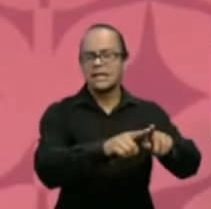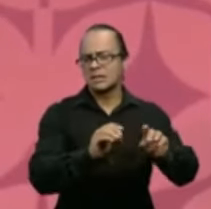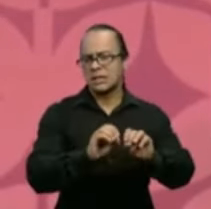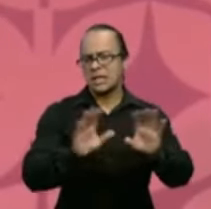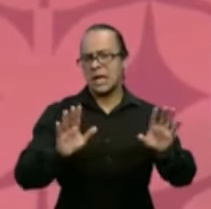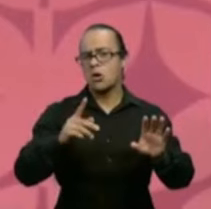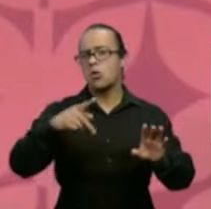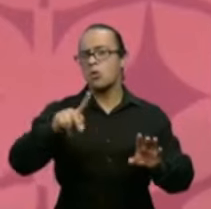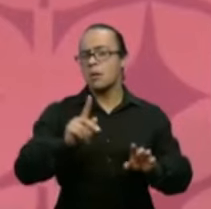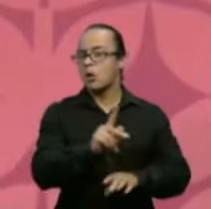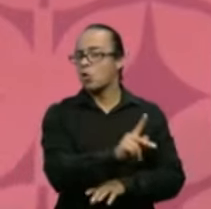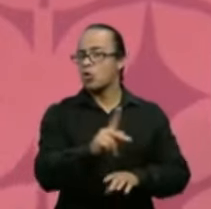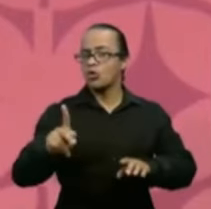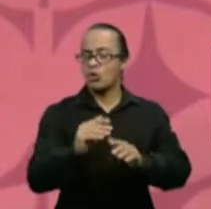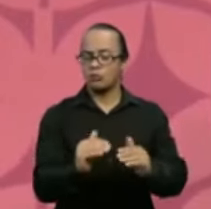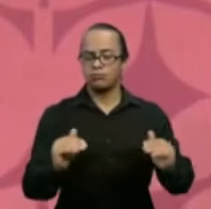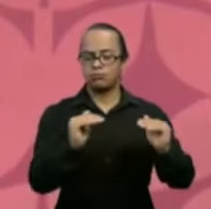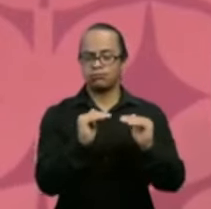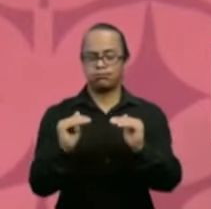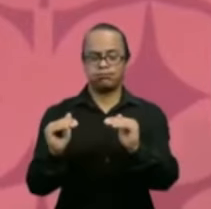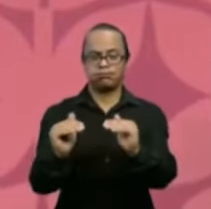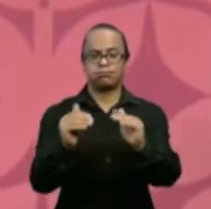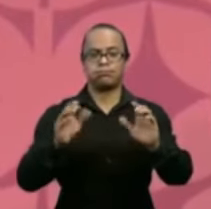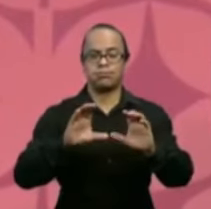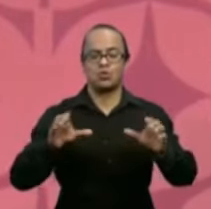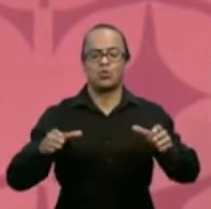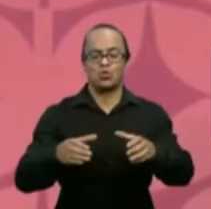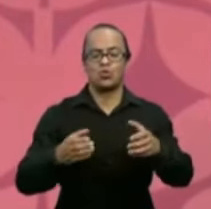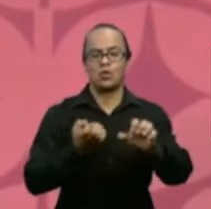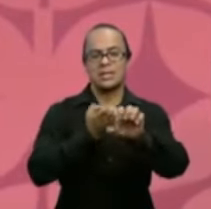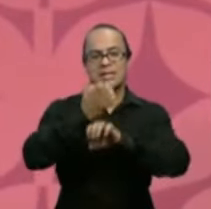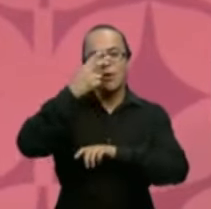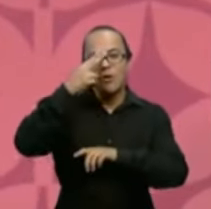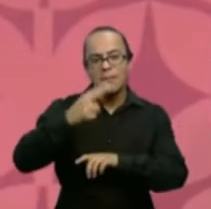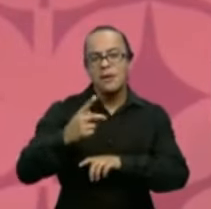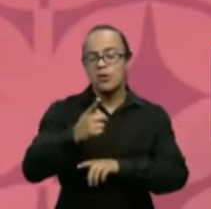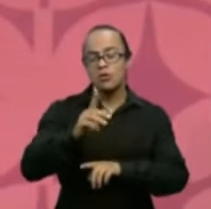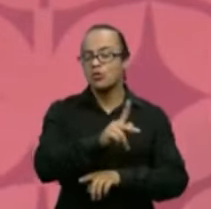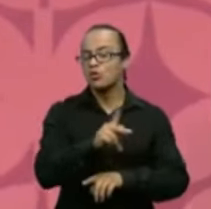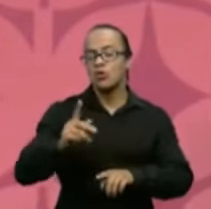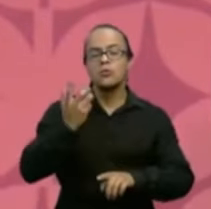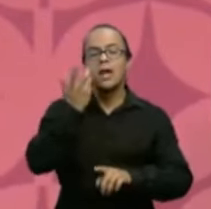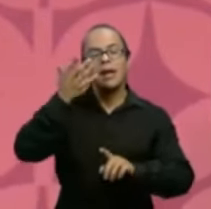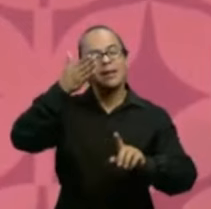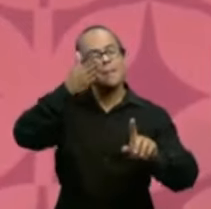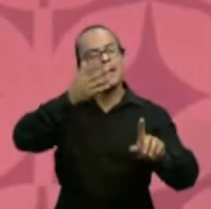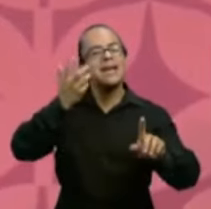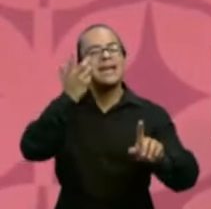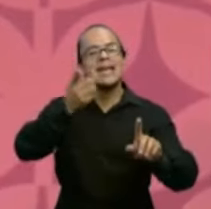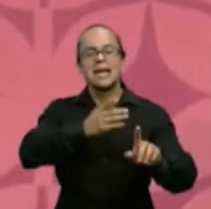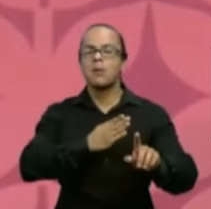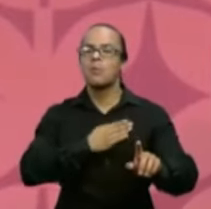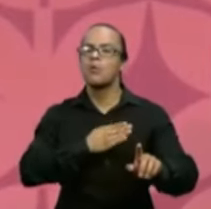un mismo corazón, que es el Estado de México, y un mismo deseo, que es el de lograr